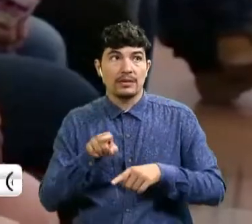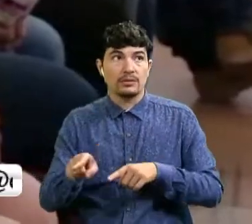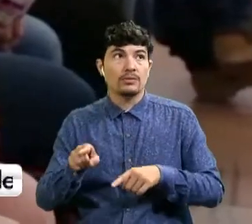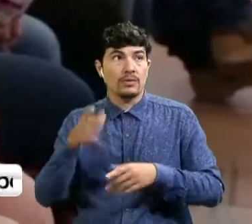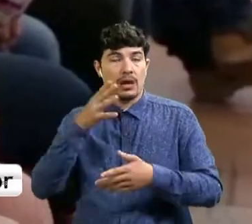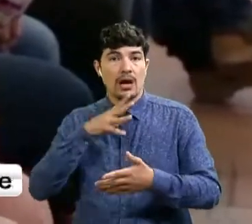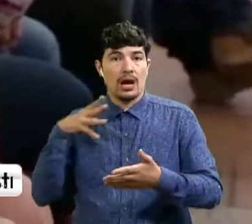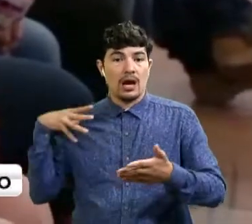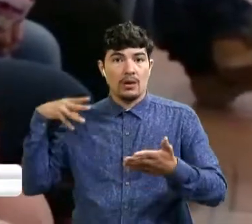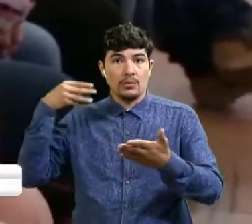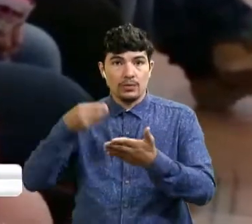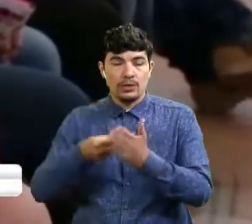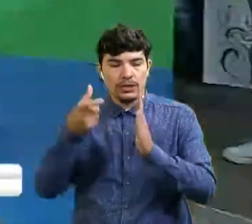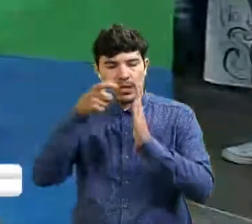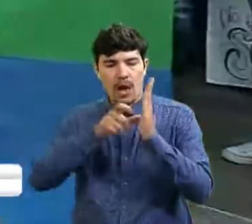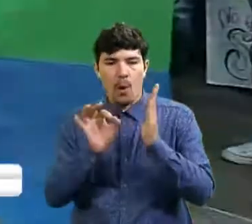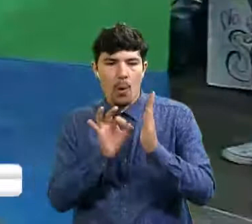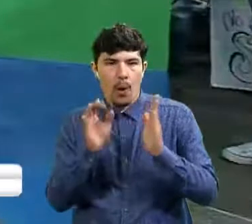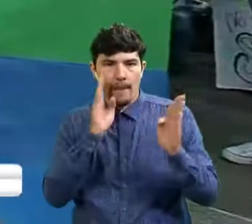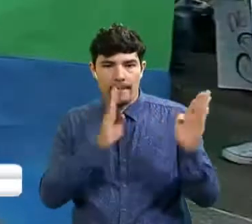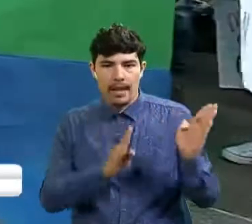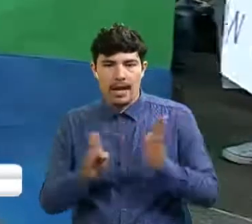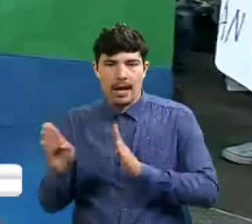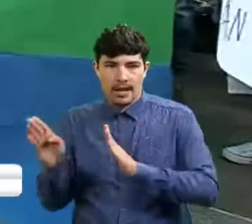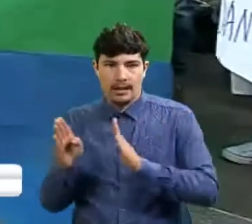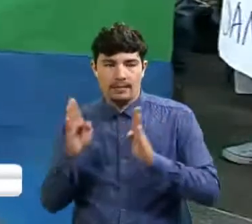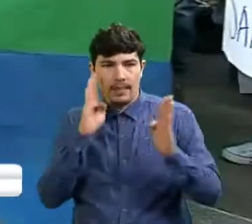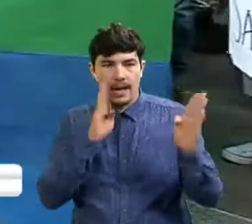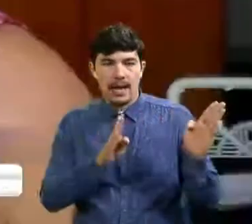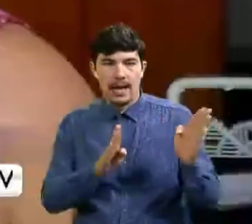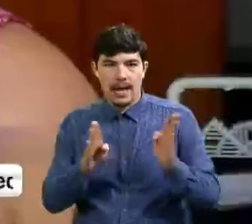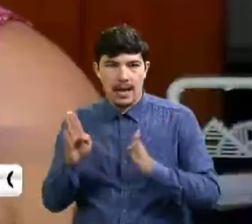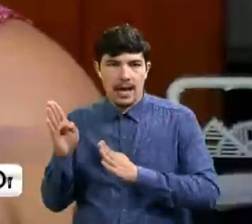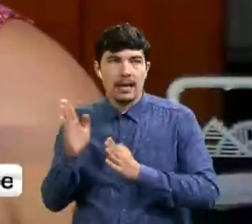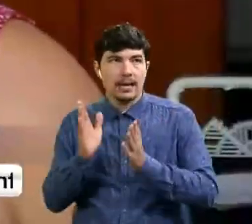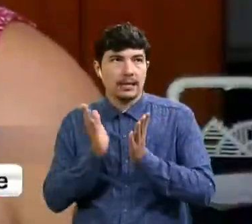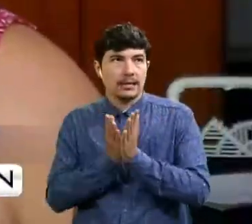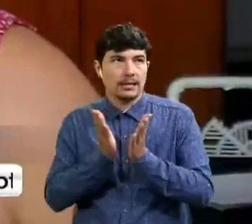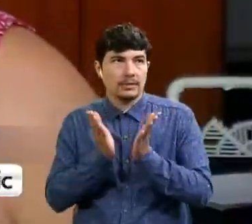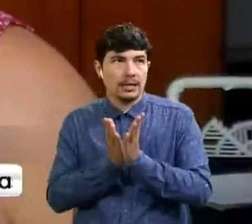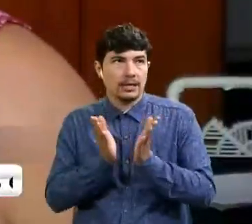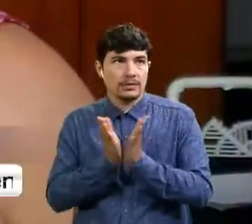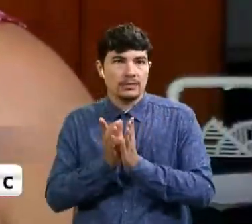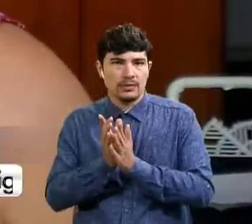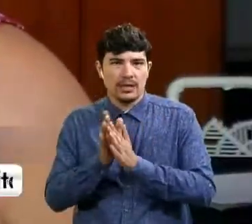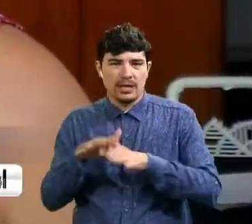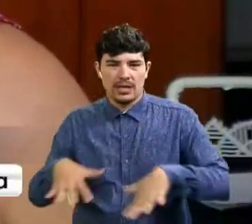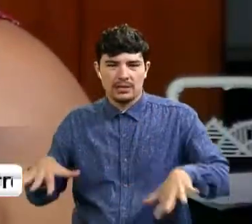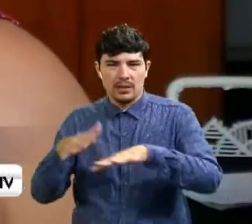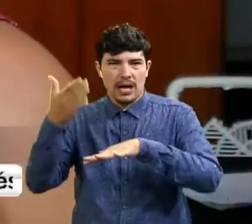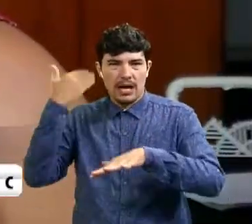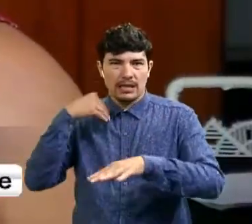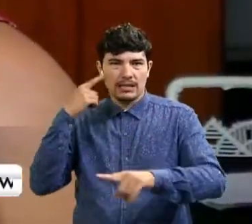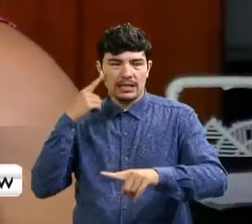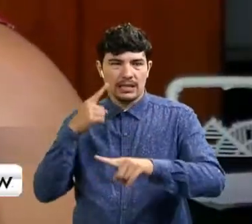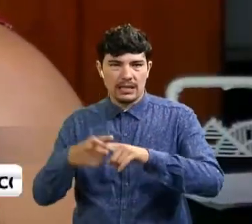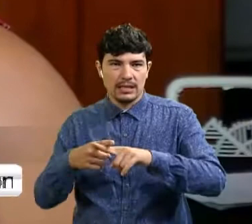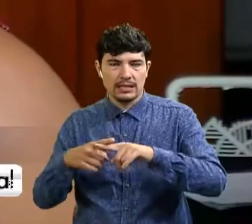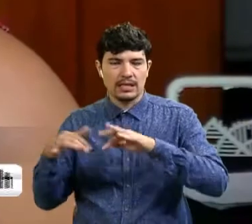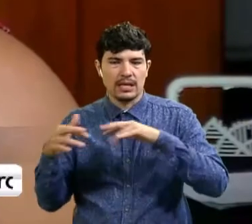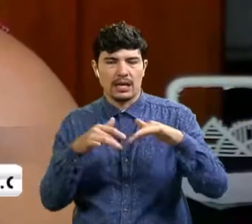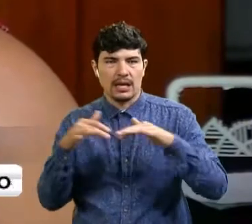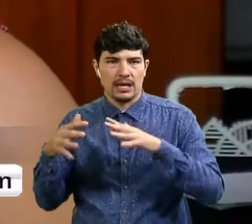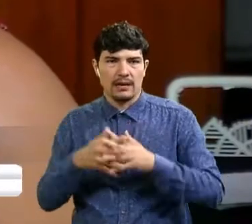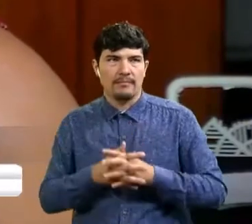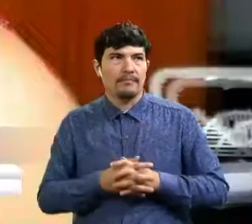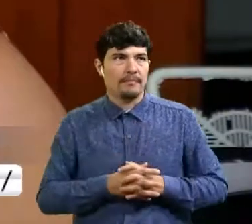de diagnósticos o planes educativos en zonas post-conflicto. Son gente que han vivido de alguna u otra manera experiencias en la